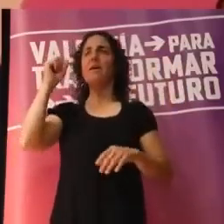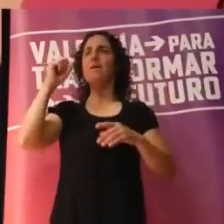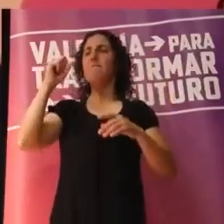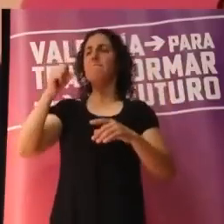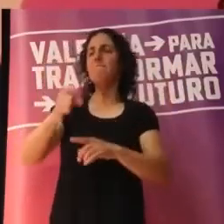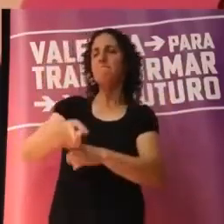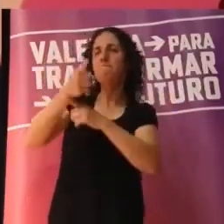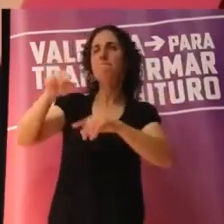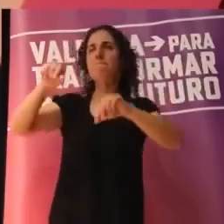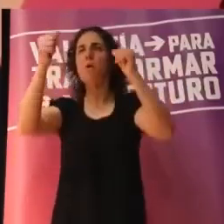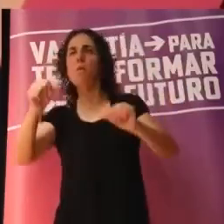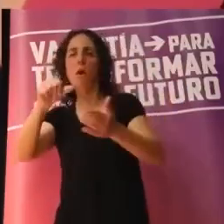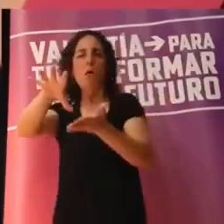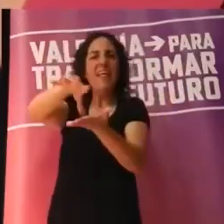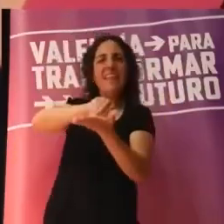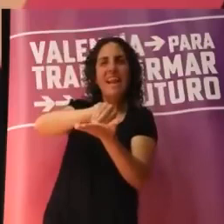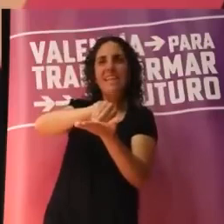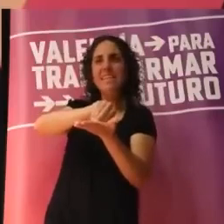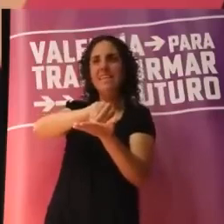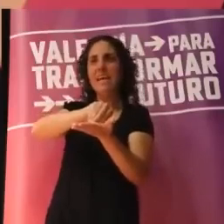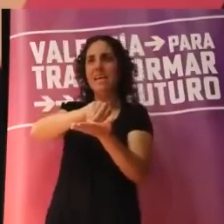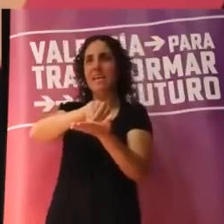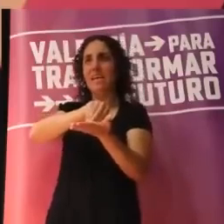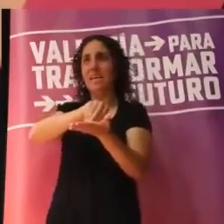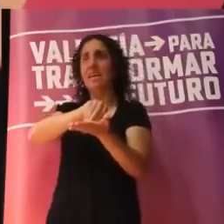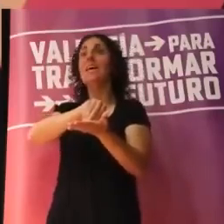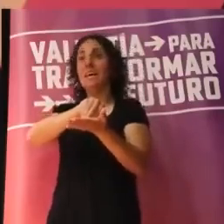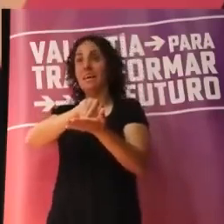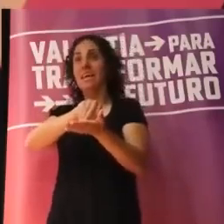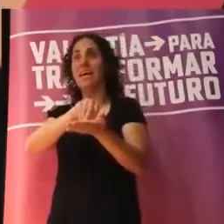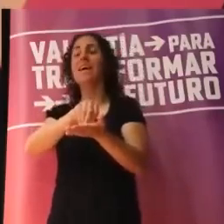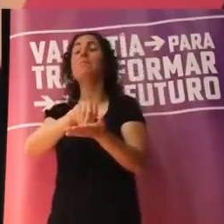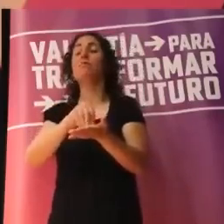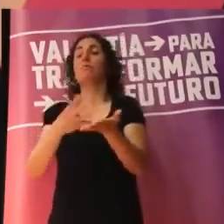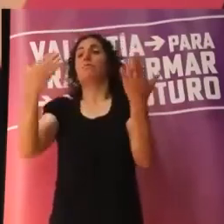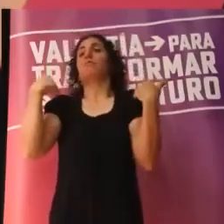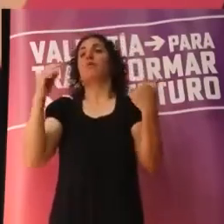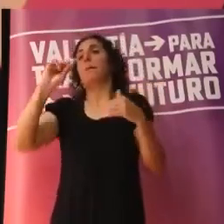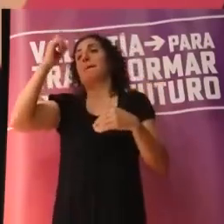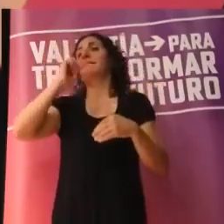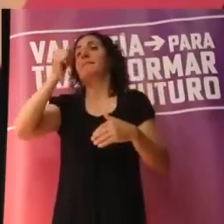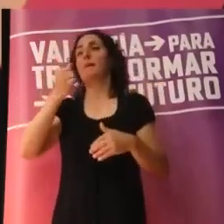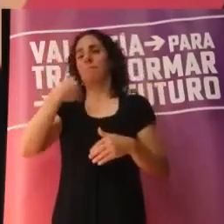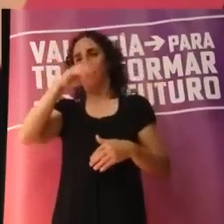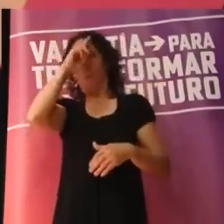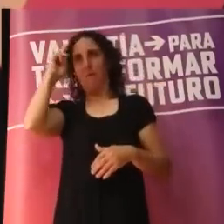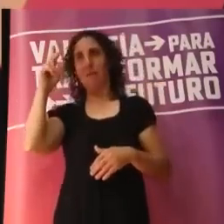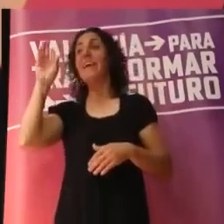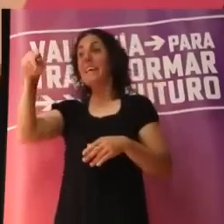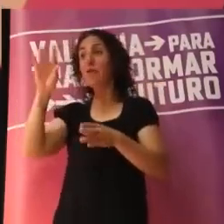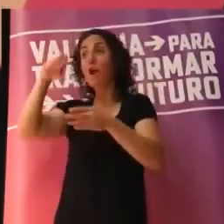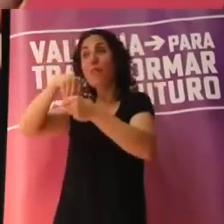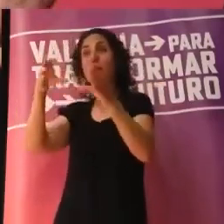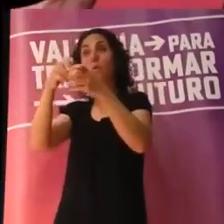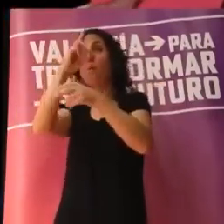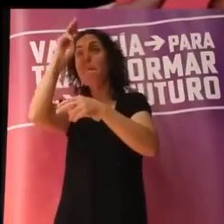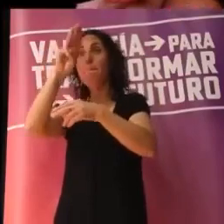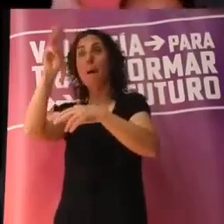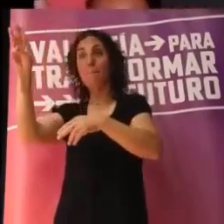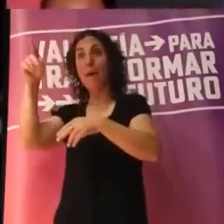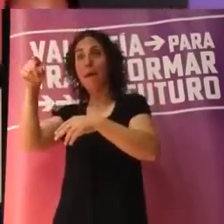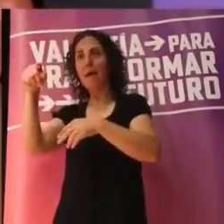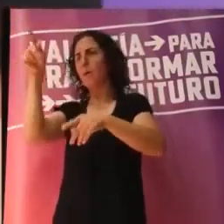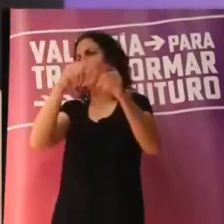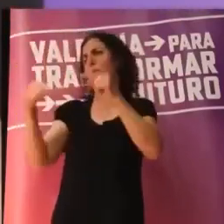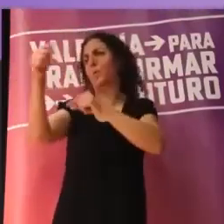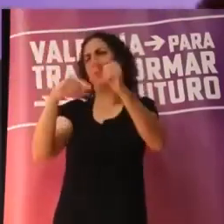sobre todos los territorios, está en Madrid. Y eso implica también la existencia de luchas internas en el Partido Popular. ¿Qué es lo que